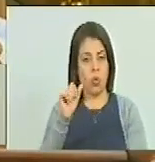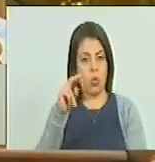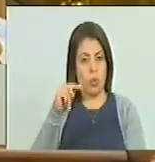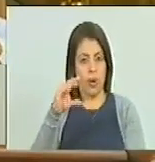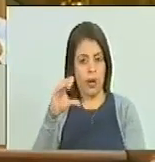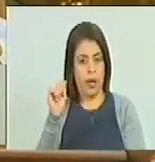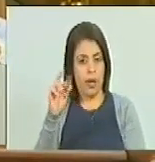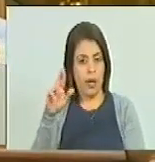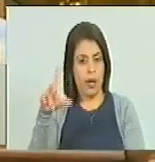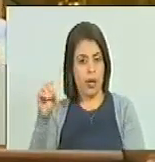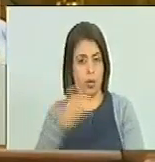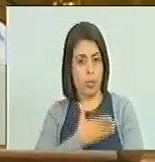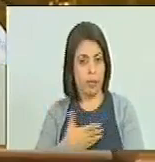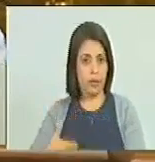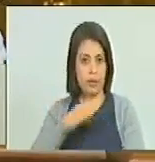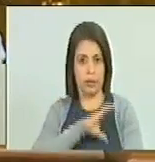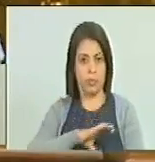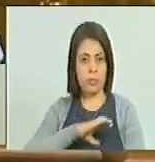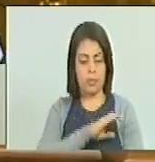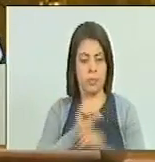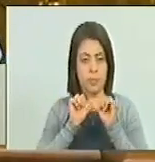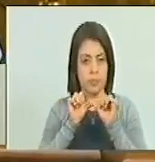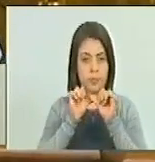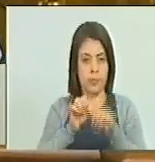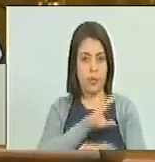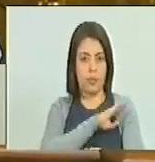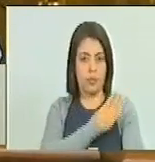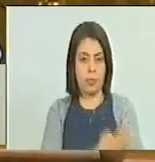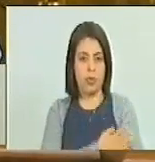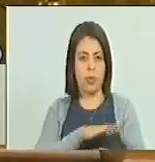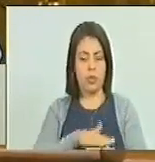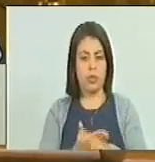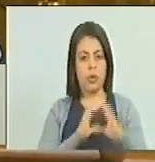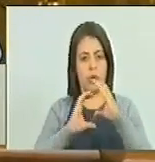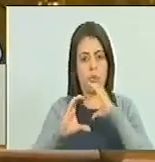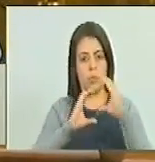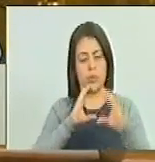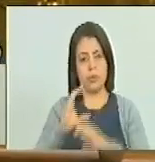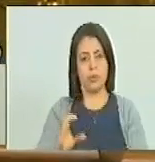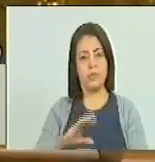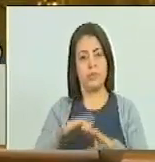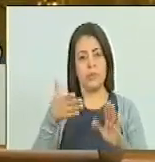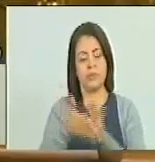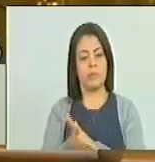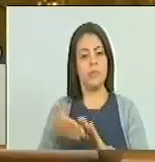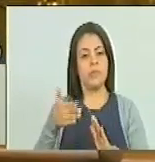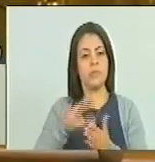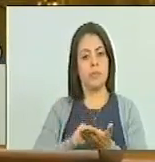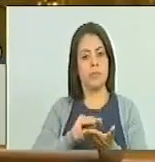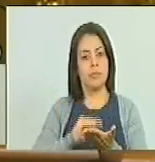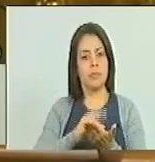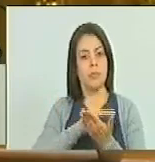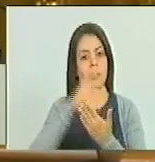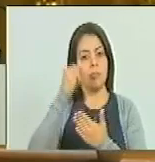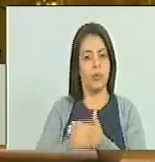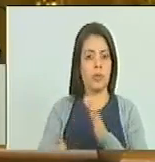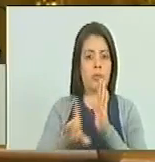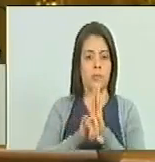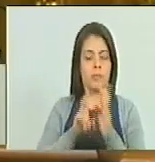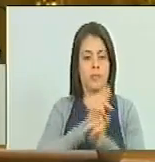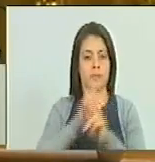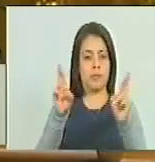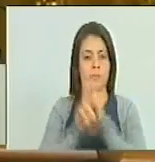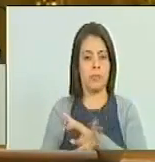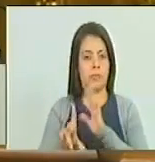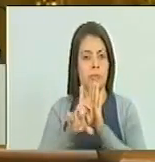Alemán Pérez, presidente de la Comisión Permanente del Poder Popular y Comunicación, mediante la cual remite el proyecto de ley de